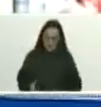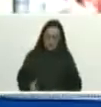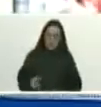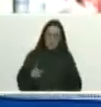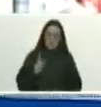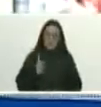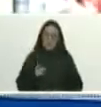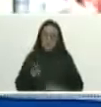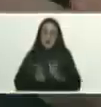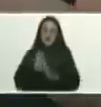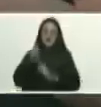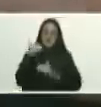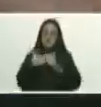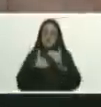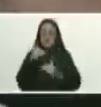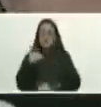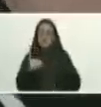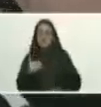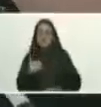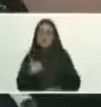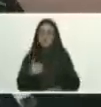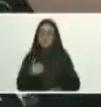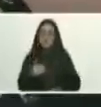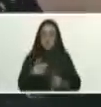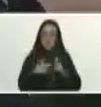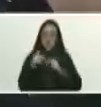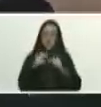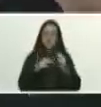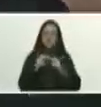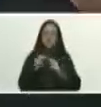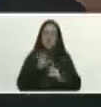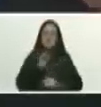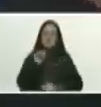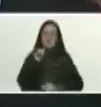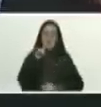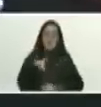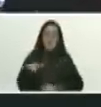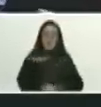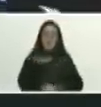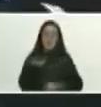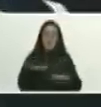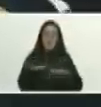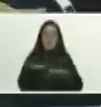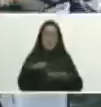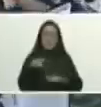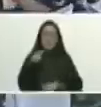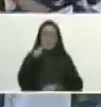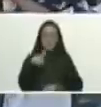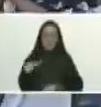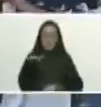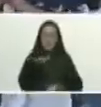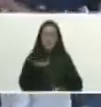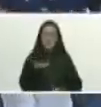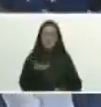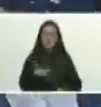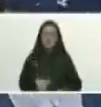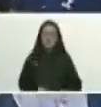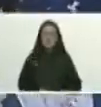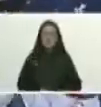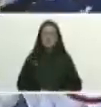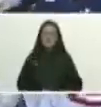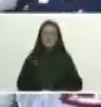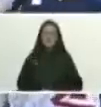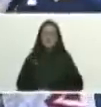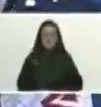que avanzar cada vez más en la autoconstrucción del poder popular, de los movimientos populares. 4,